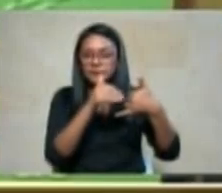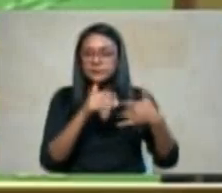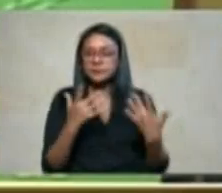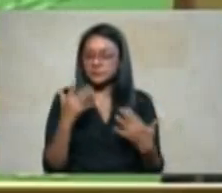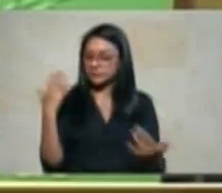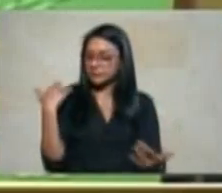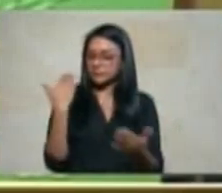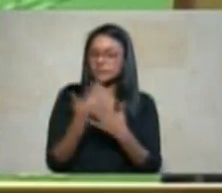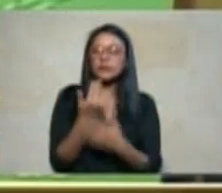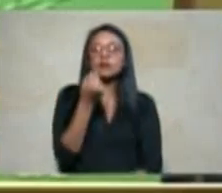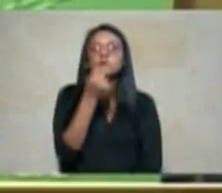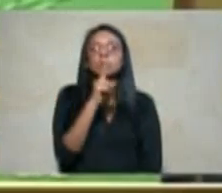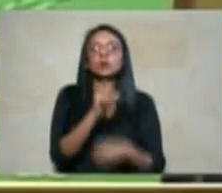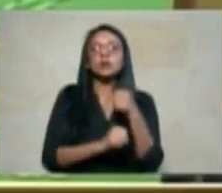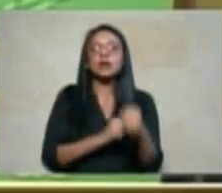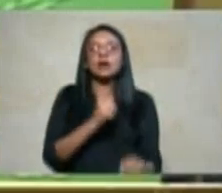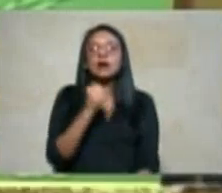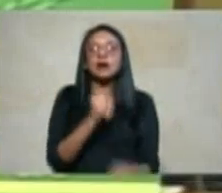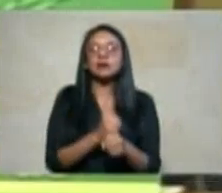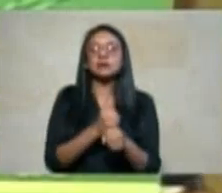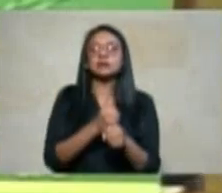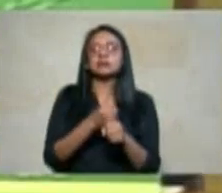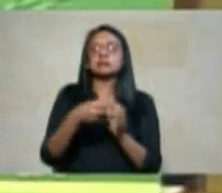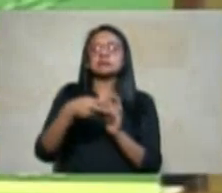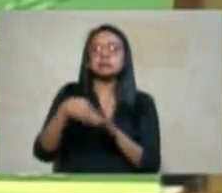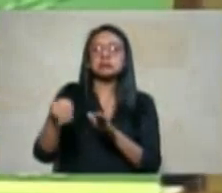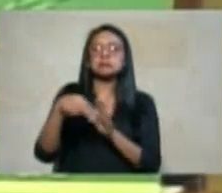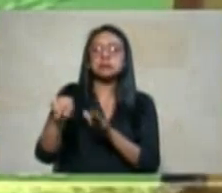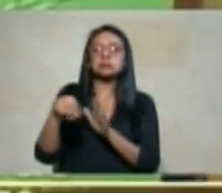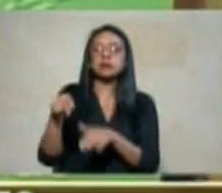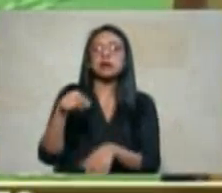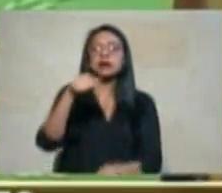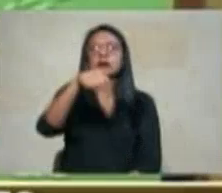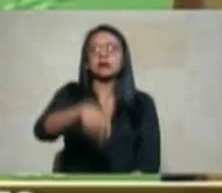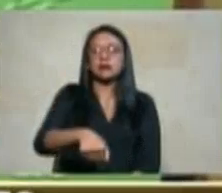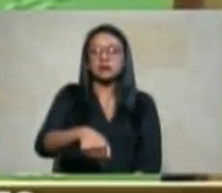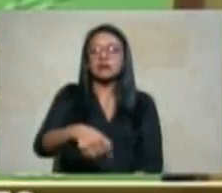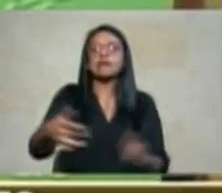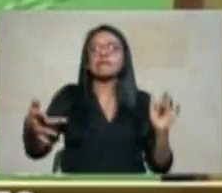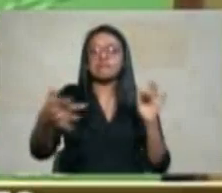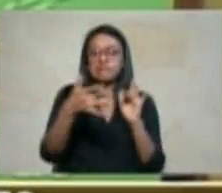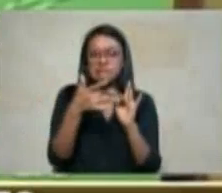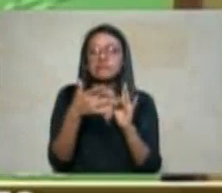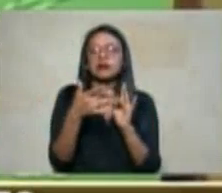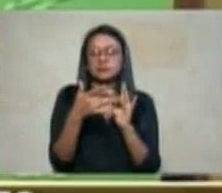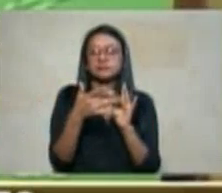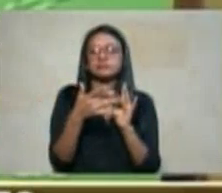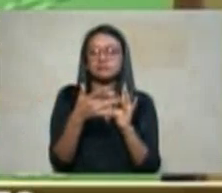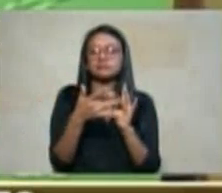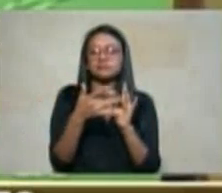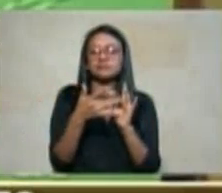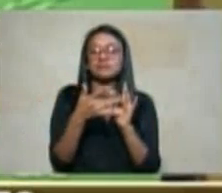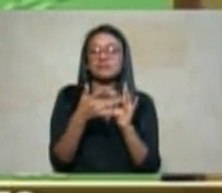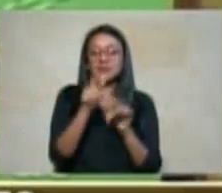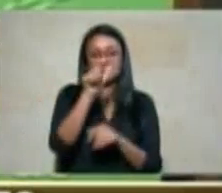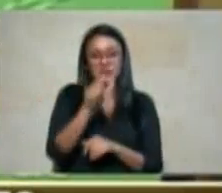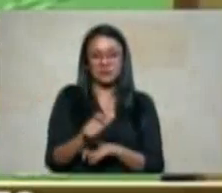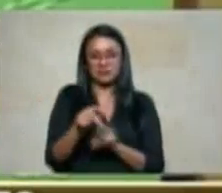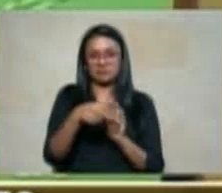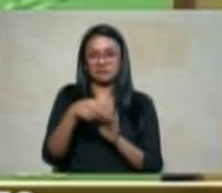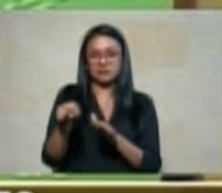que en los últimos 12 años es donde ha habido más desplazados en este país. Y coinciden los desplazados desde